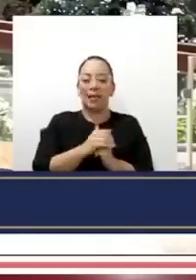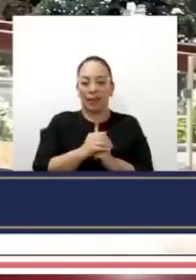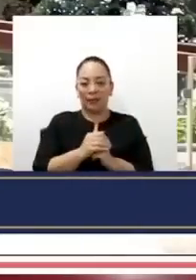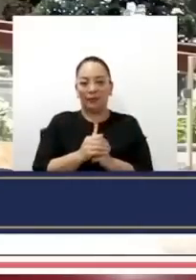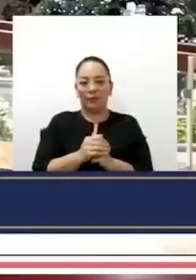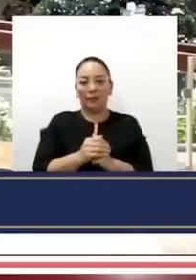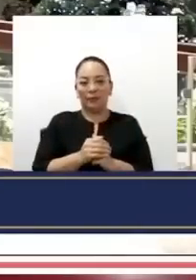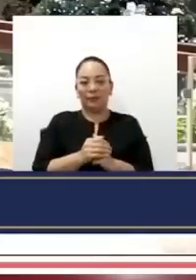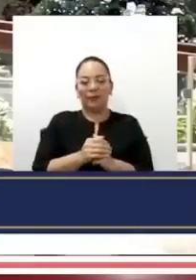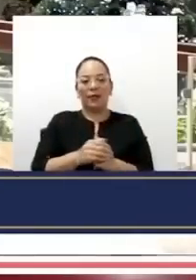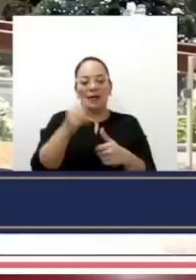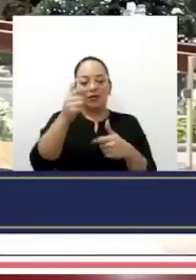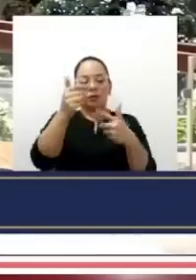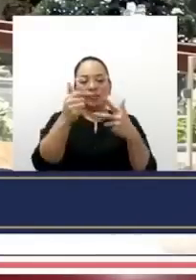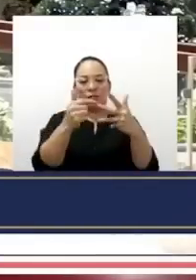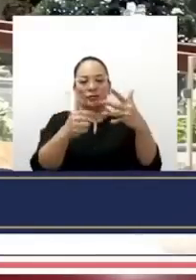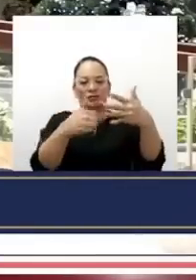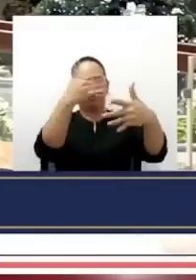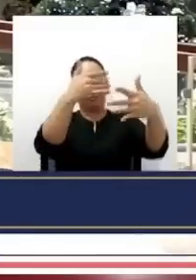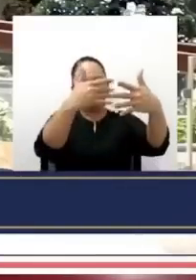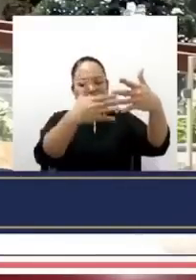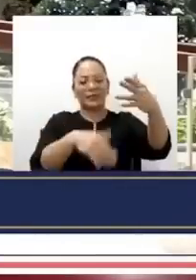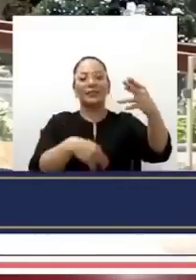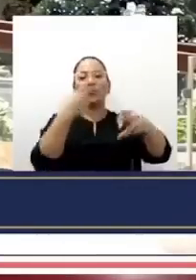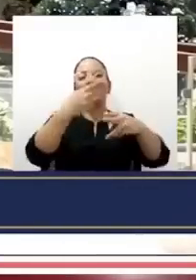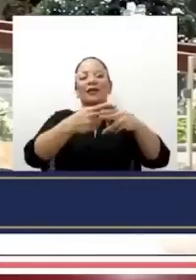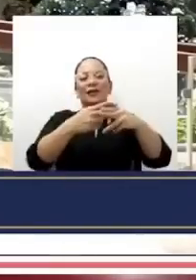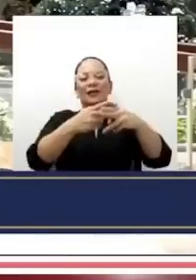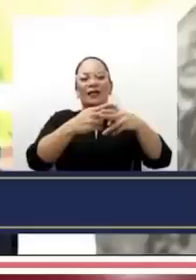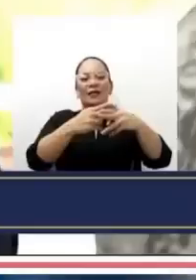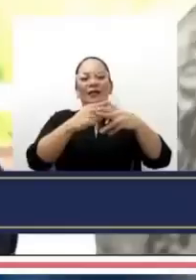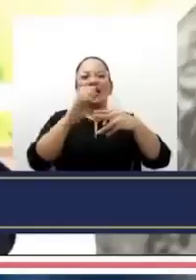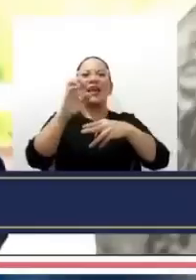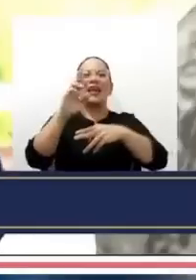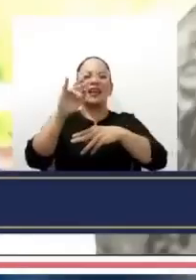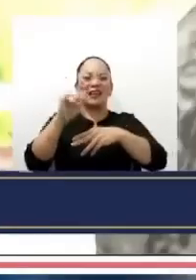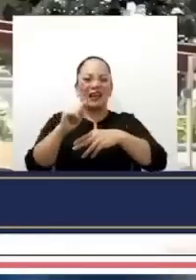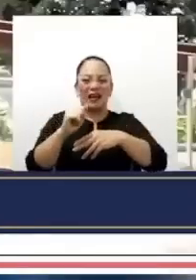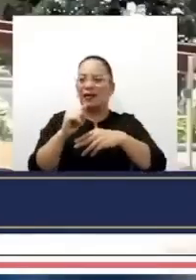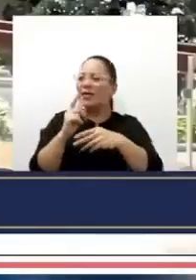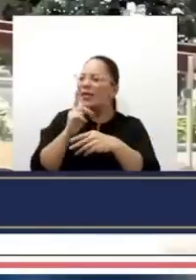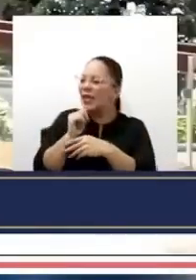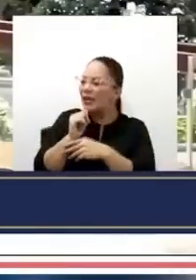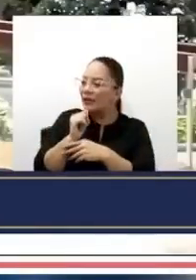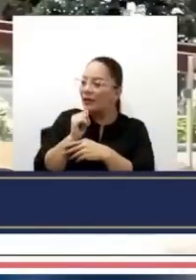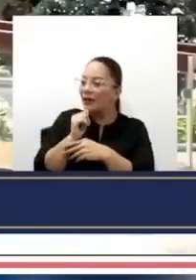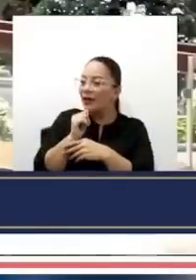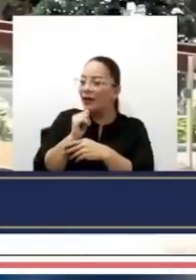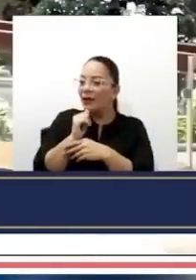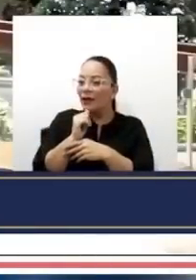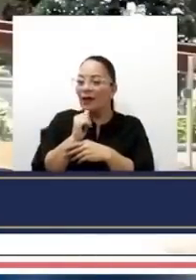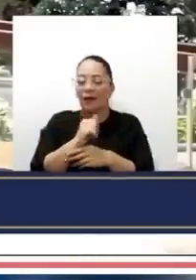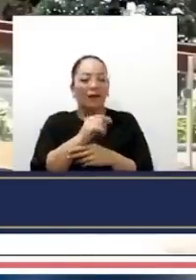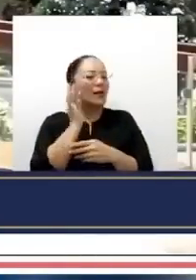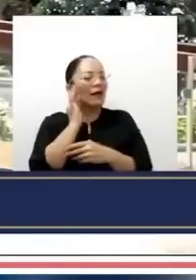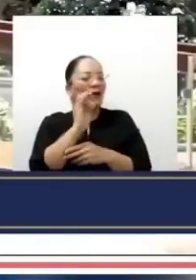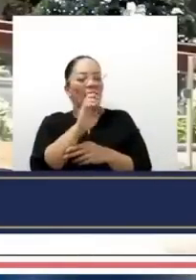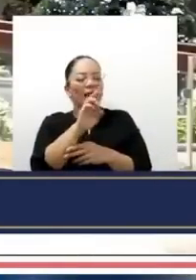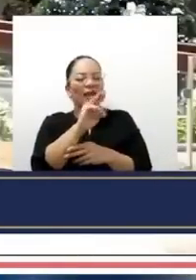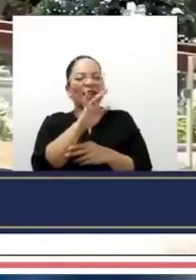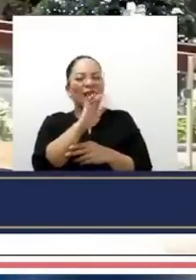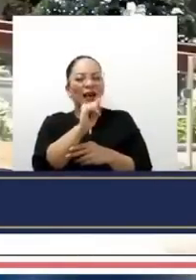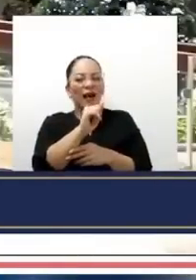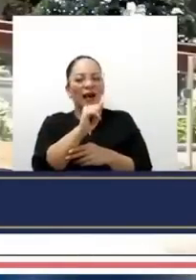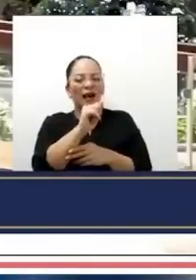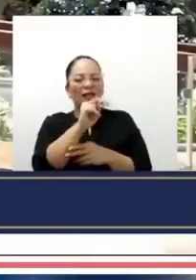chorrea desde el nombramiento de doña Erika Nargan Encinart. ¿Quién? De doña Erika Nargan